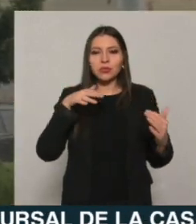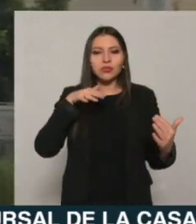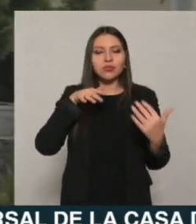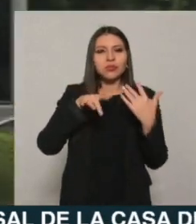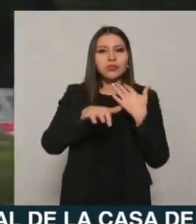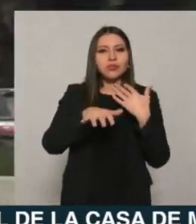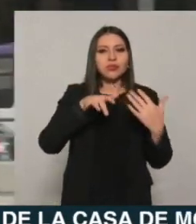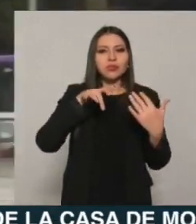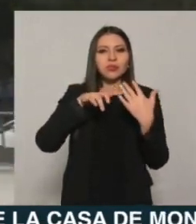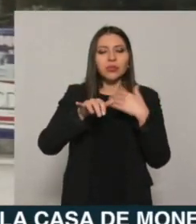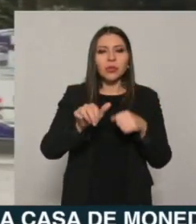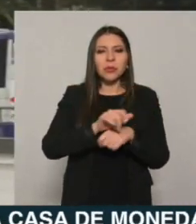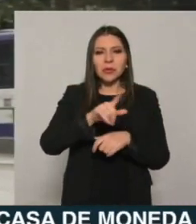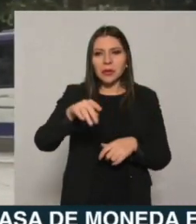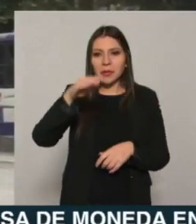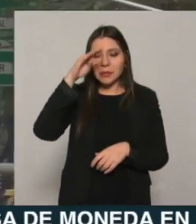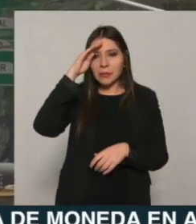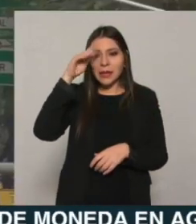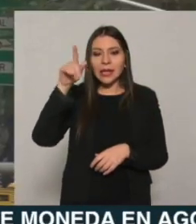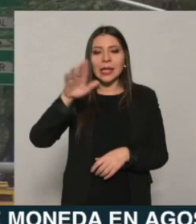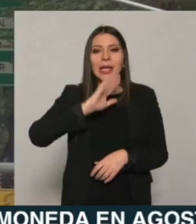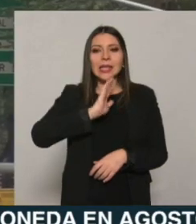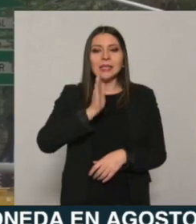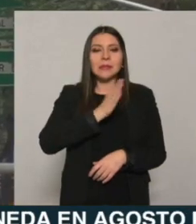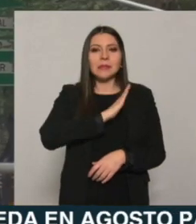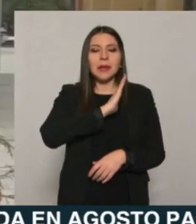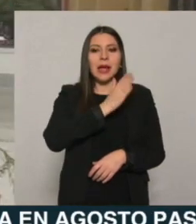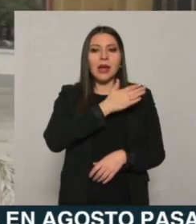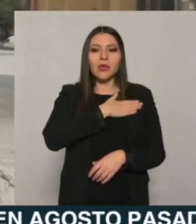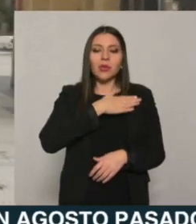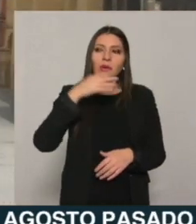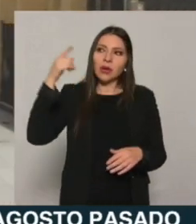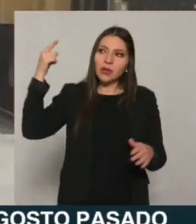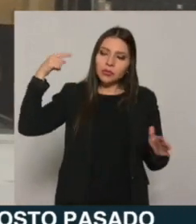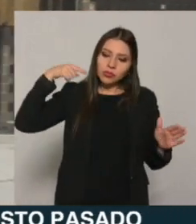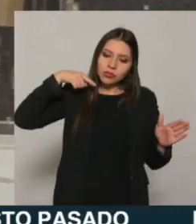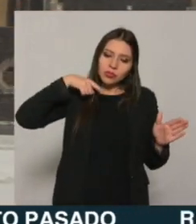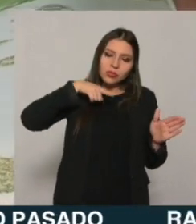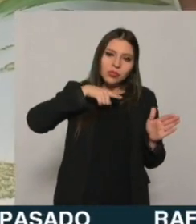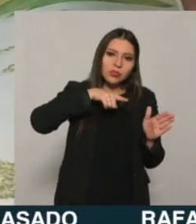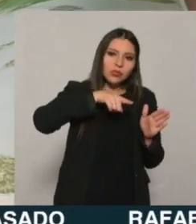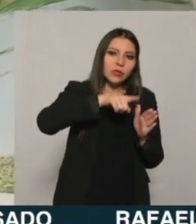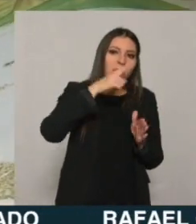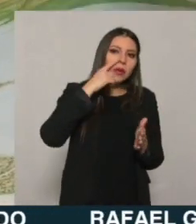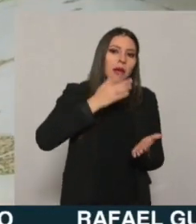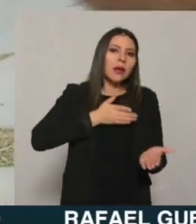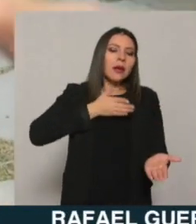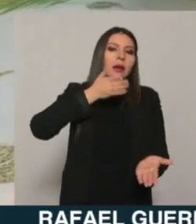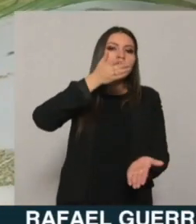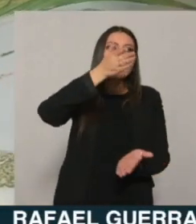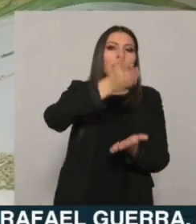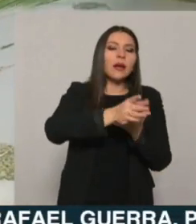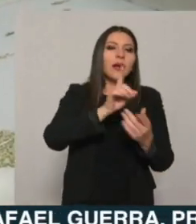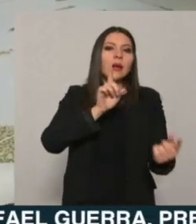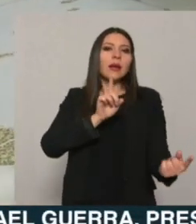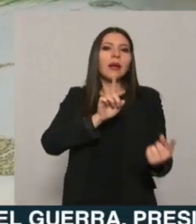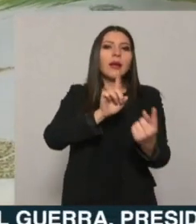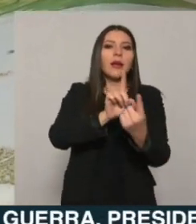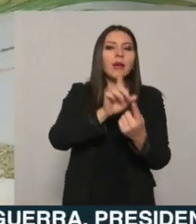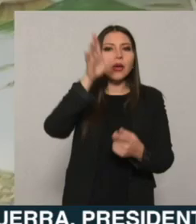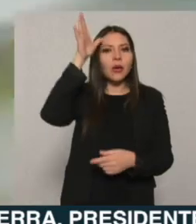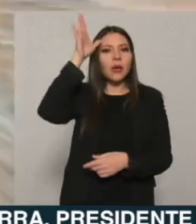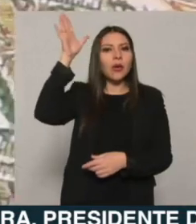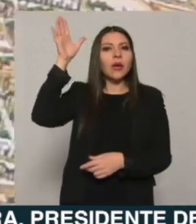pues fueran a llegar por este lugar los españoles para visitar y encontrarse con Moctezuma. Es